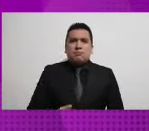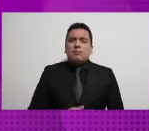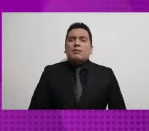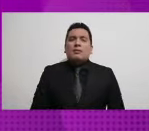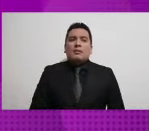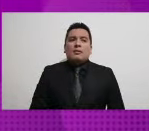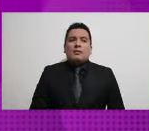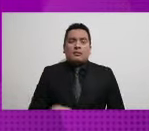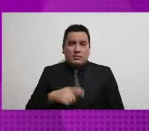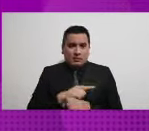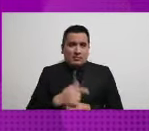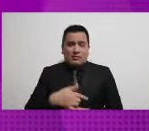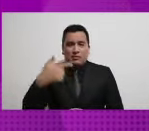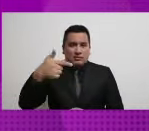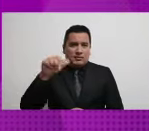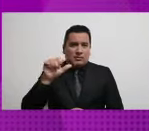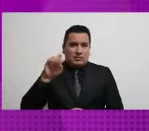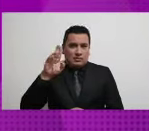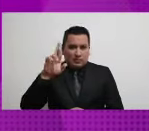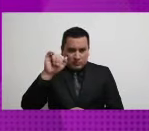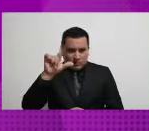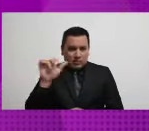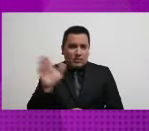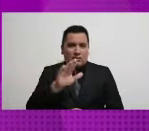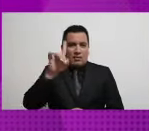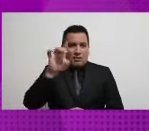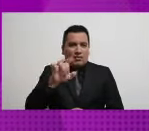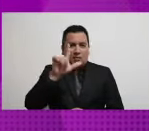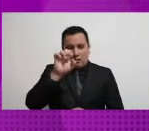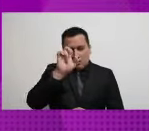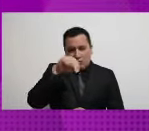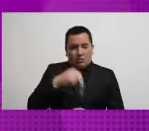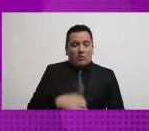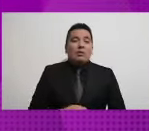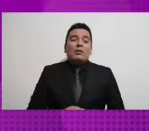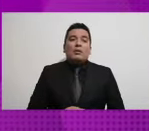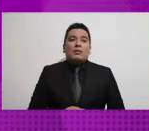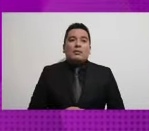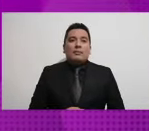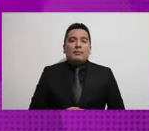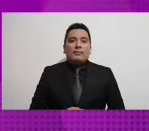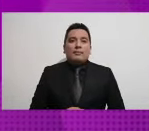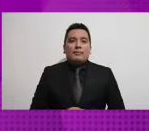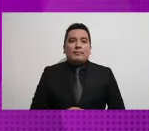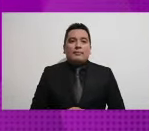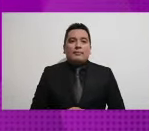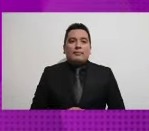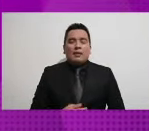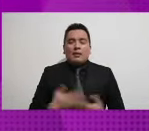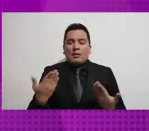nuestra licenciada Gabriela María de León, en donde se genera